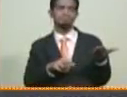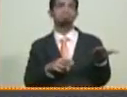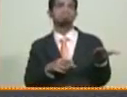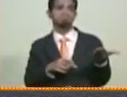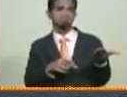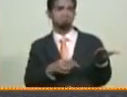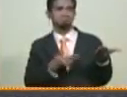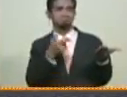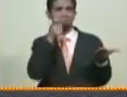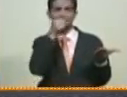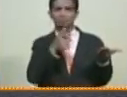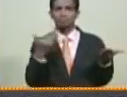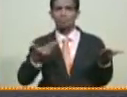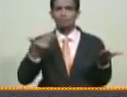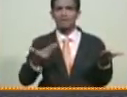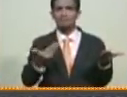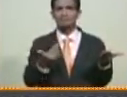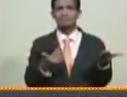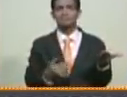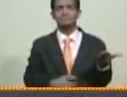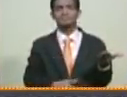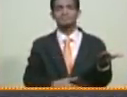sectores, 1,2%.